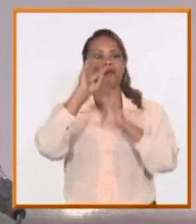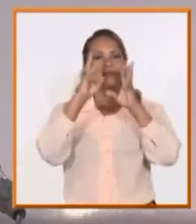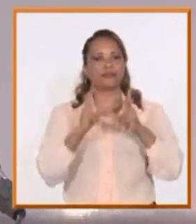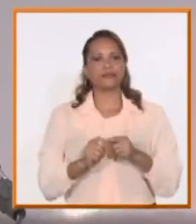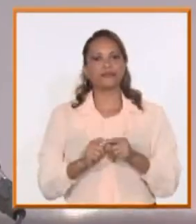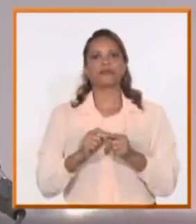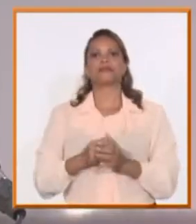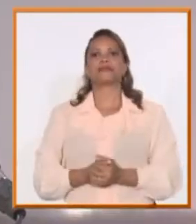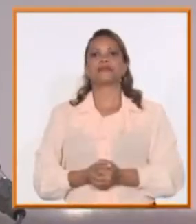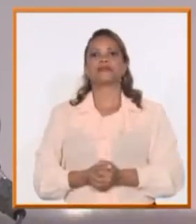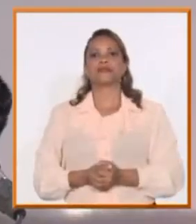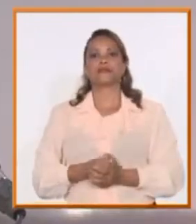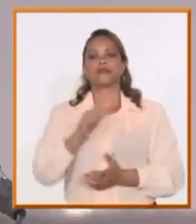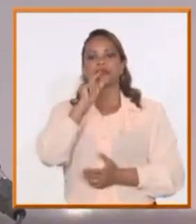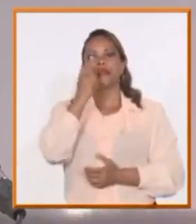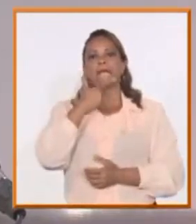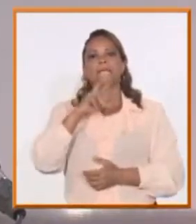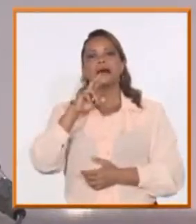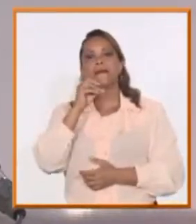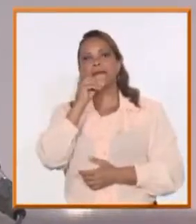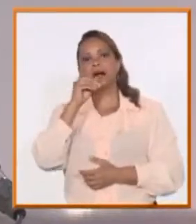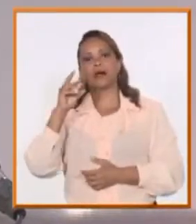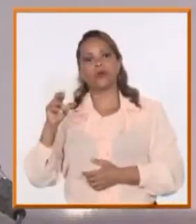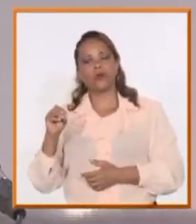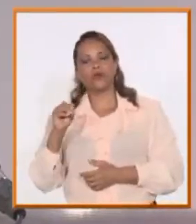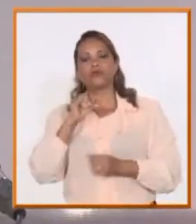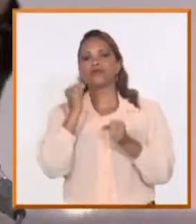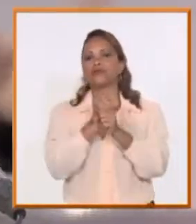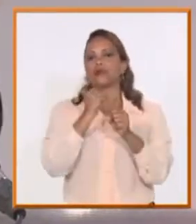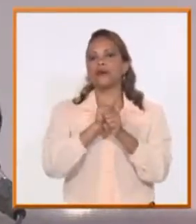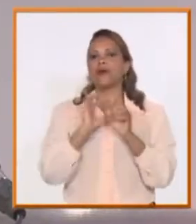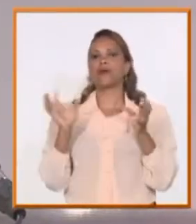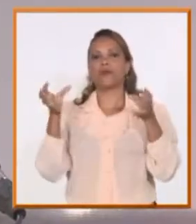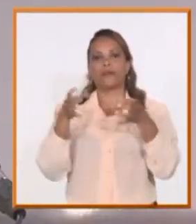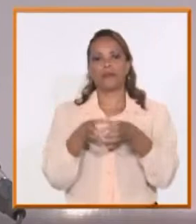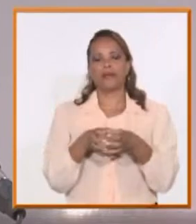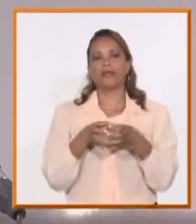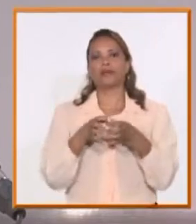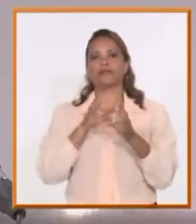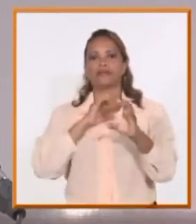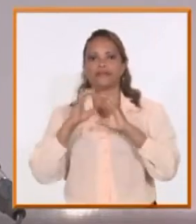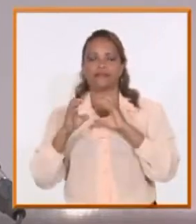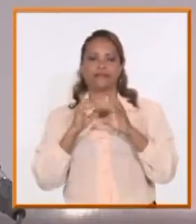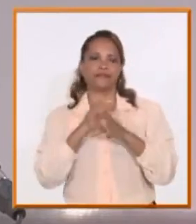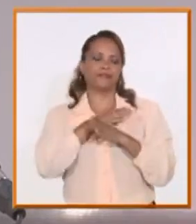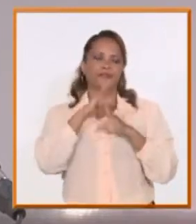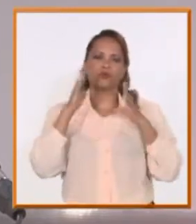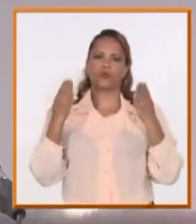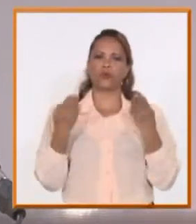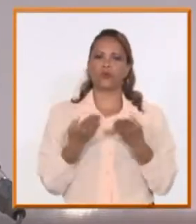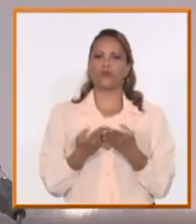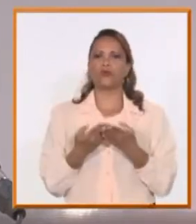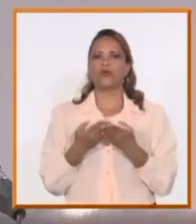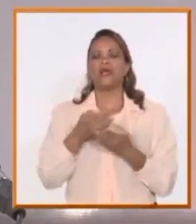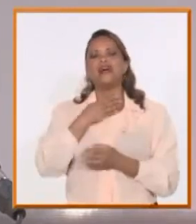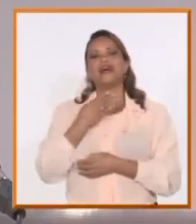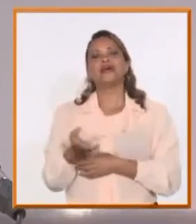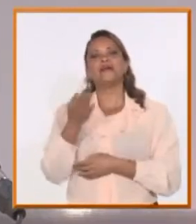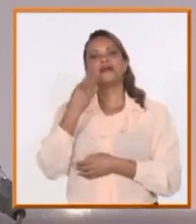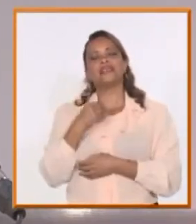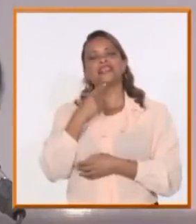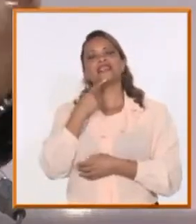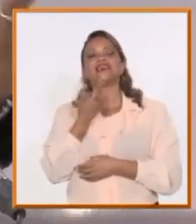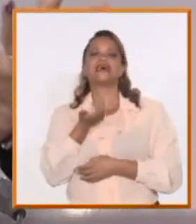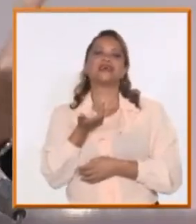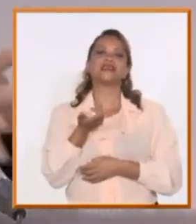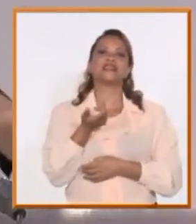con esa disciplina es impresionante, es un trabajo completo desde el sistema de comunicación hasta él dice, por ejemplo, yo estaba conversando con él y